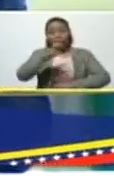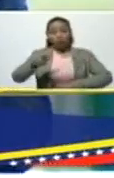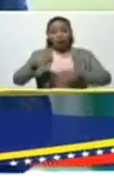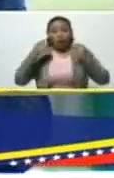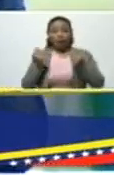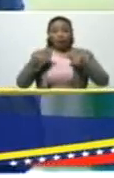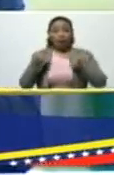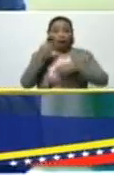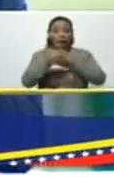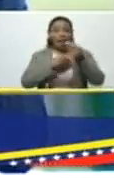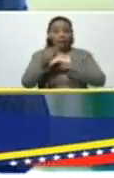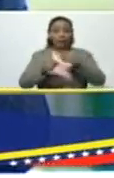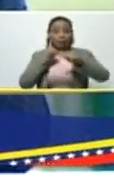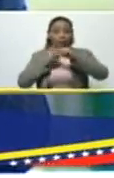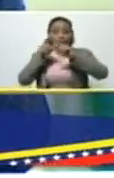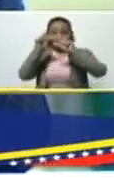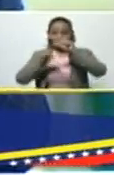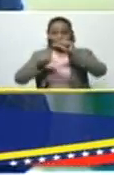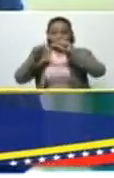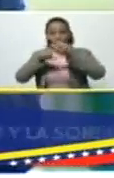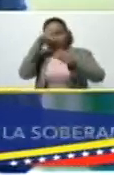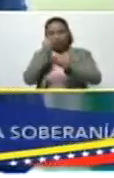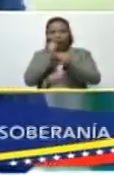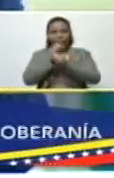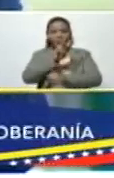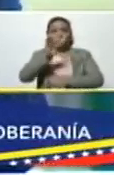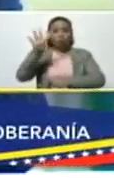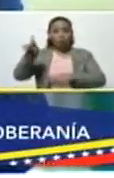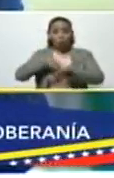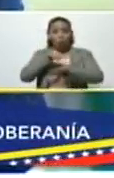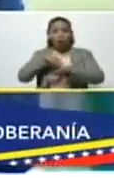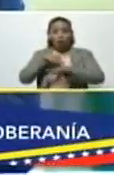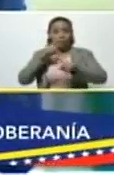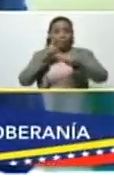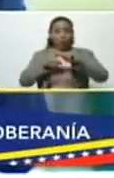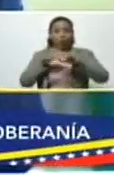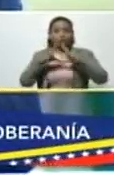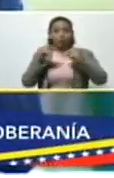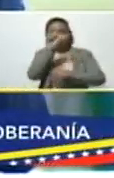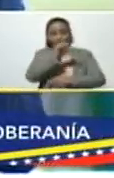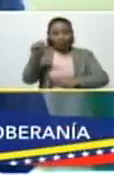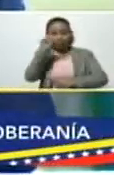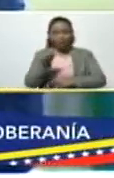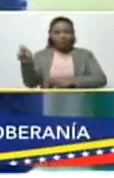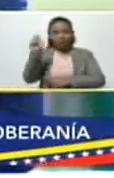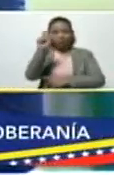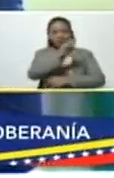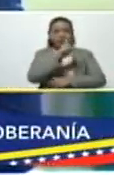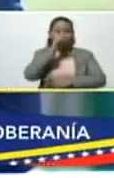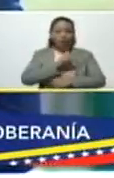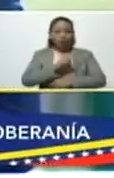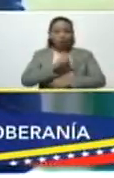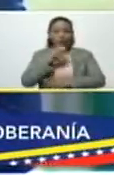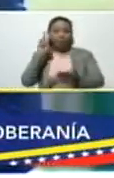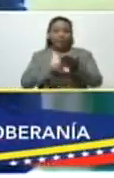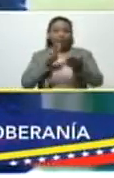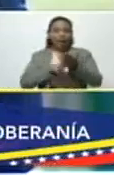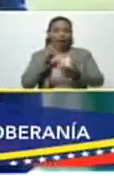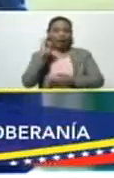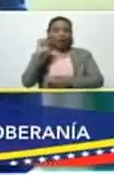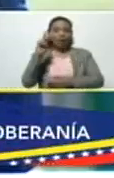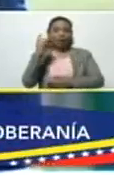para dar el diagnóstico y trabajaron 24 horas toda la semana, por meses, por años. Y realmente el IBI fue un